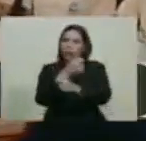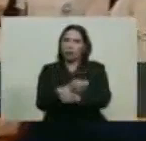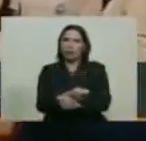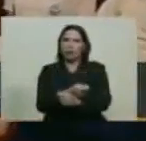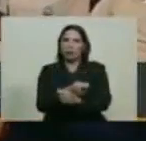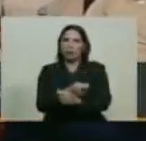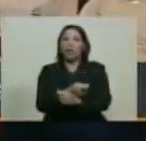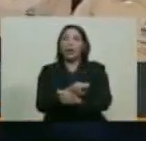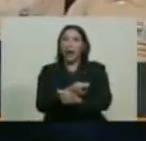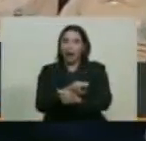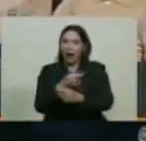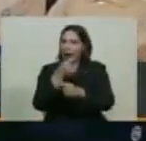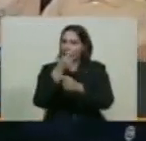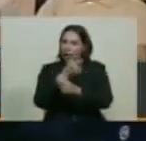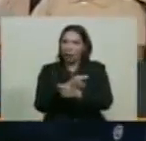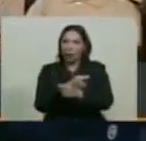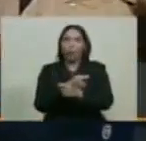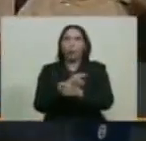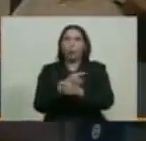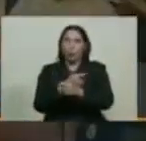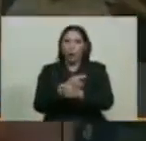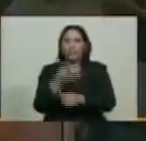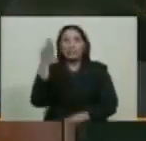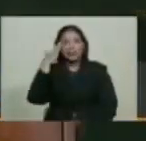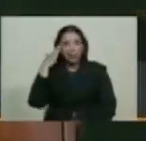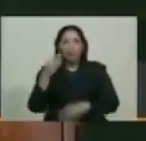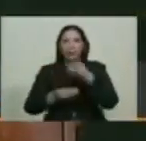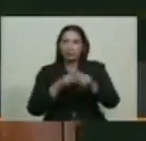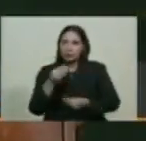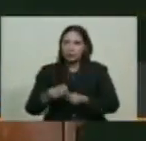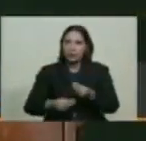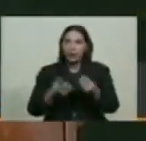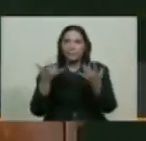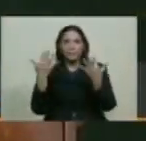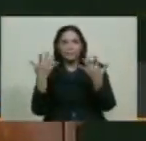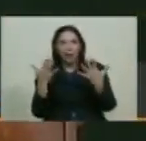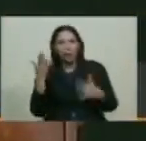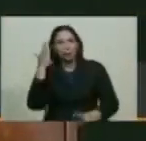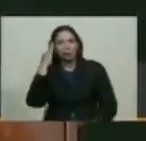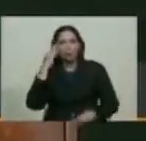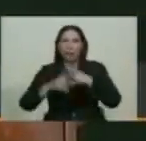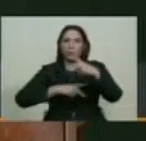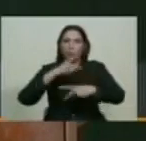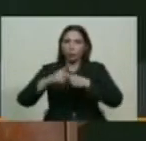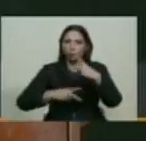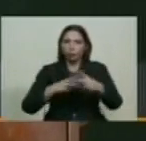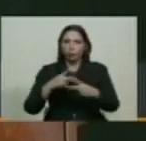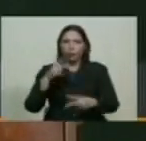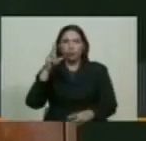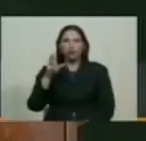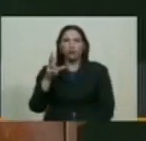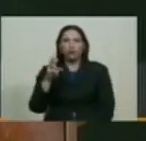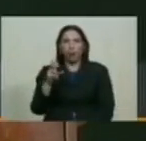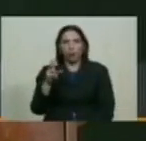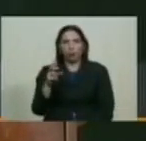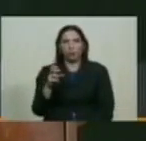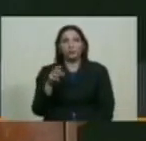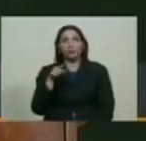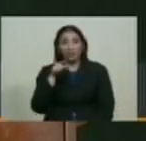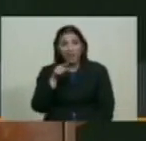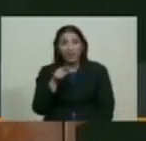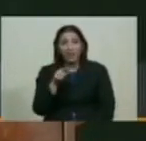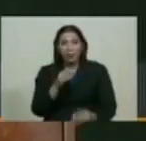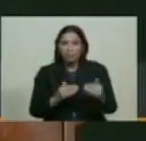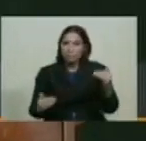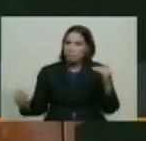liceo venezolano sepa hacer algo con las manos, sepa innovar, sepa producir. Ese es el gran salto que necesita